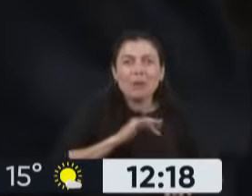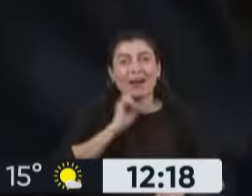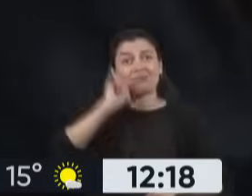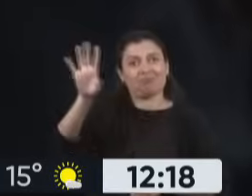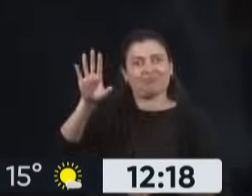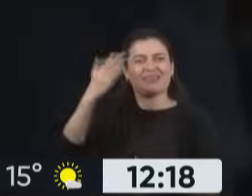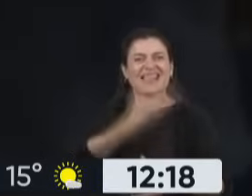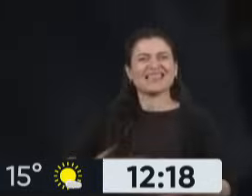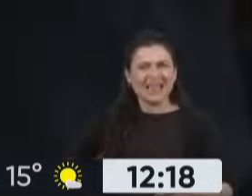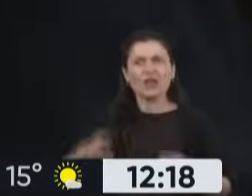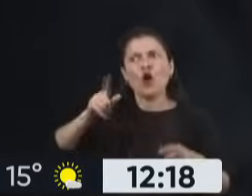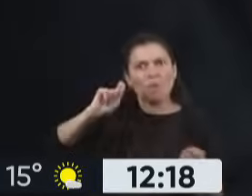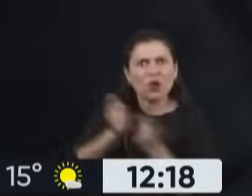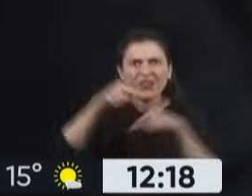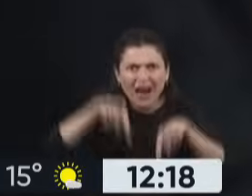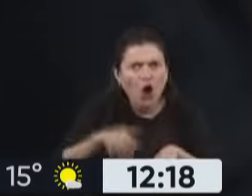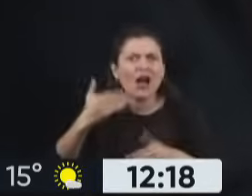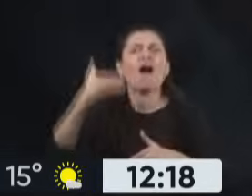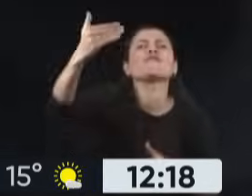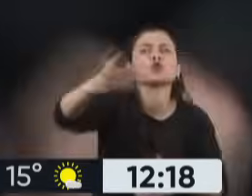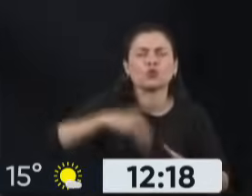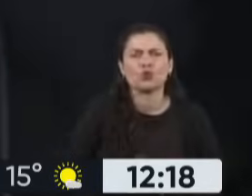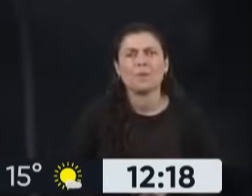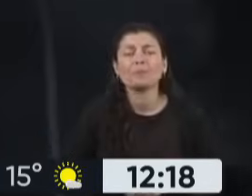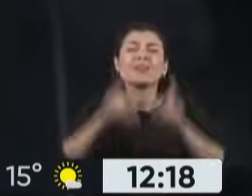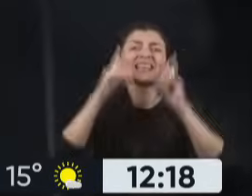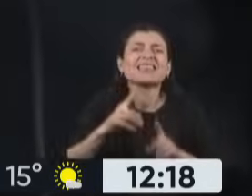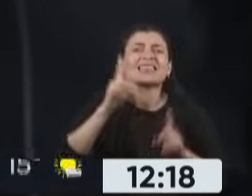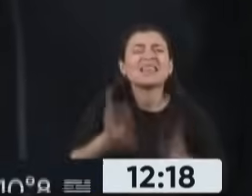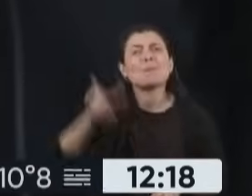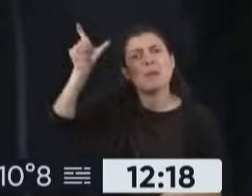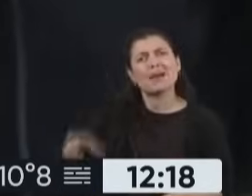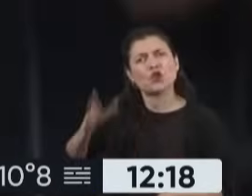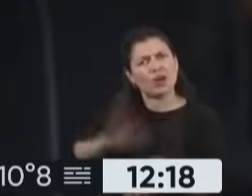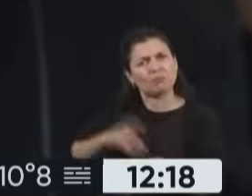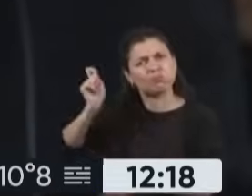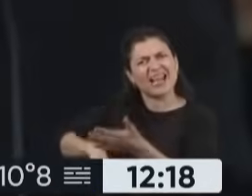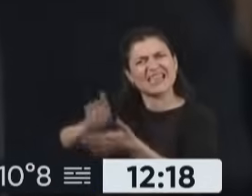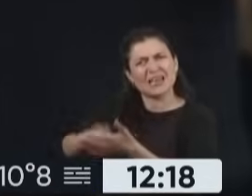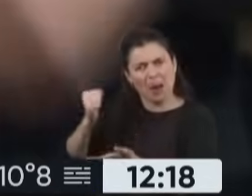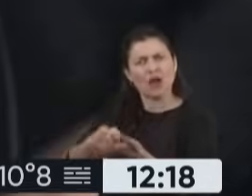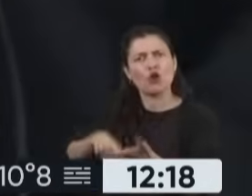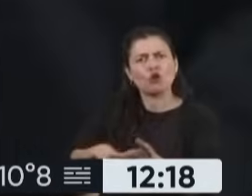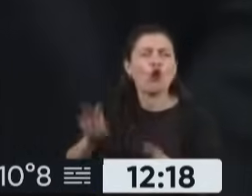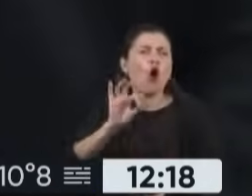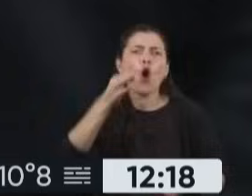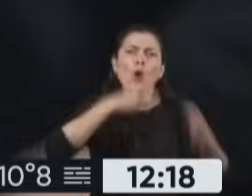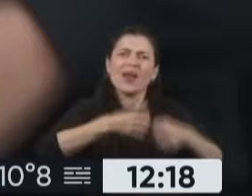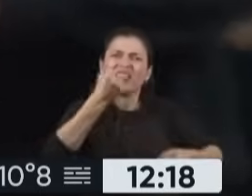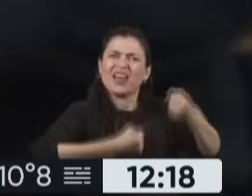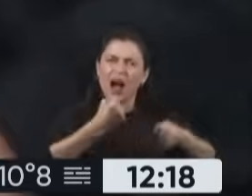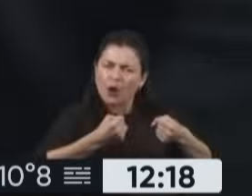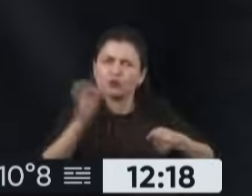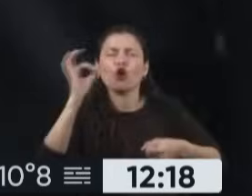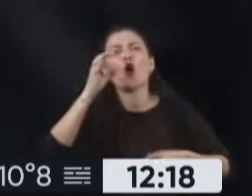juradas. También lo mismo le pasa a los escribanos y a los concesionarias y a las inmobiliarias.